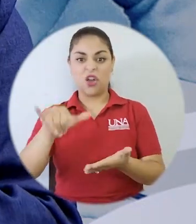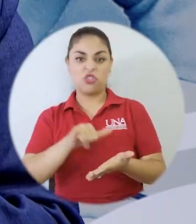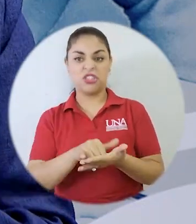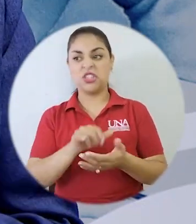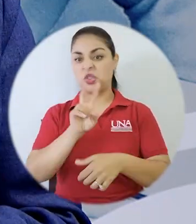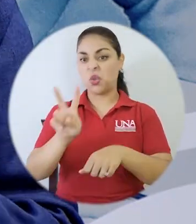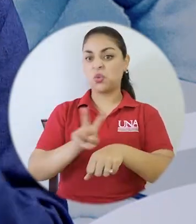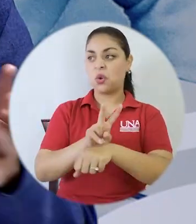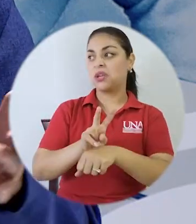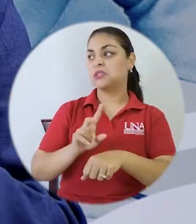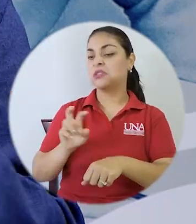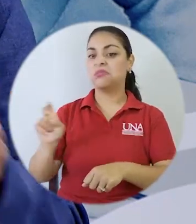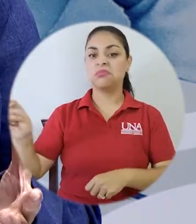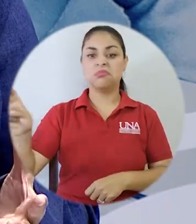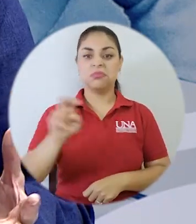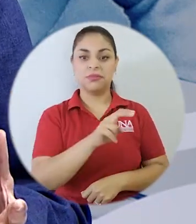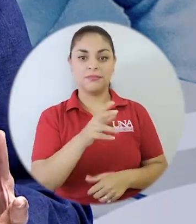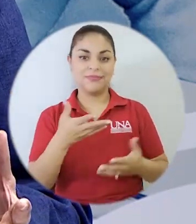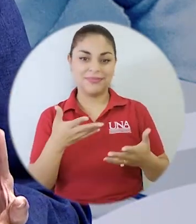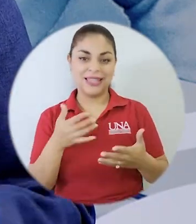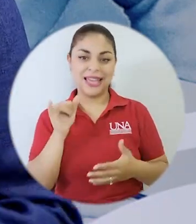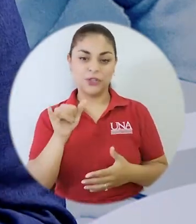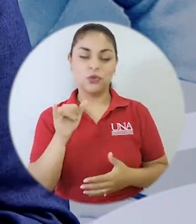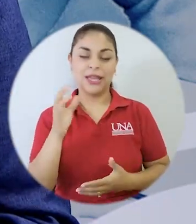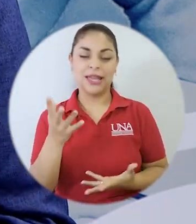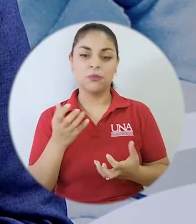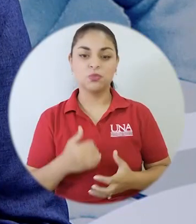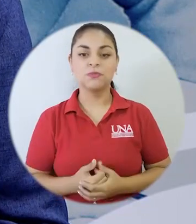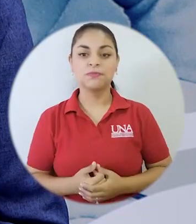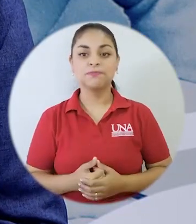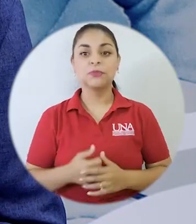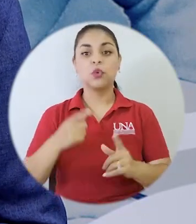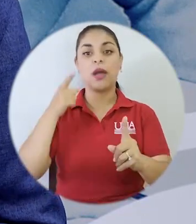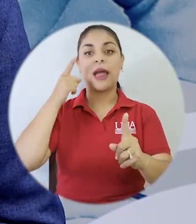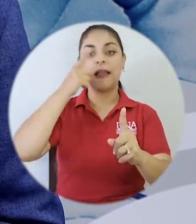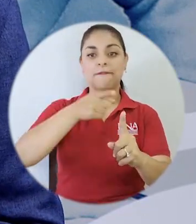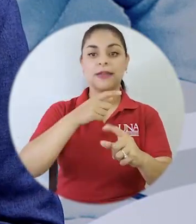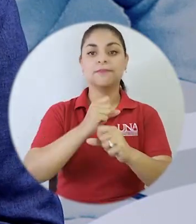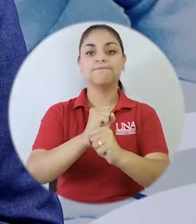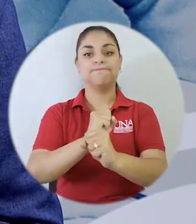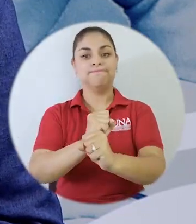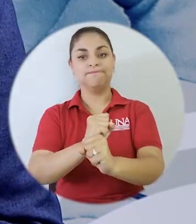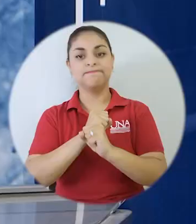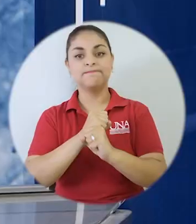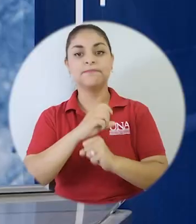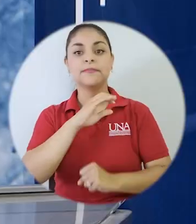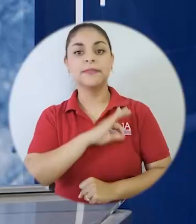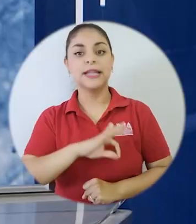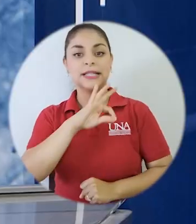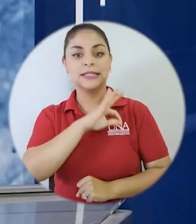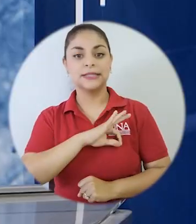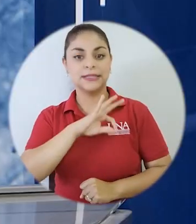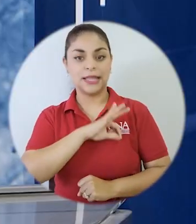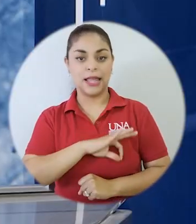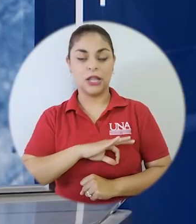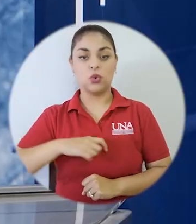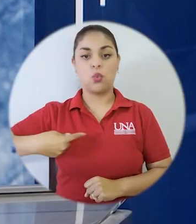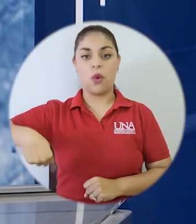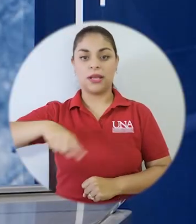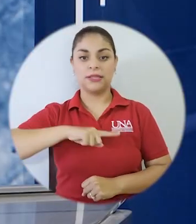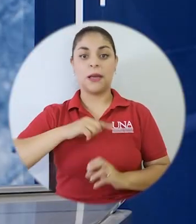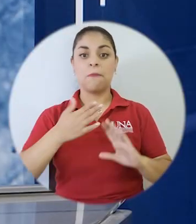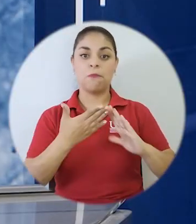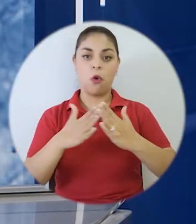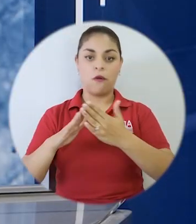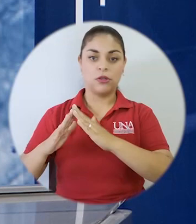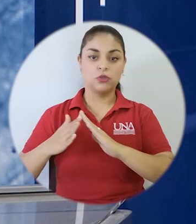salir de San José a 2 horas y entonces haces algo. Sí. Eso es lo que hay que buscar. Todo con el fin de garantizar el bienestar de nuestra